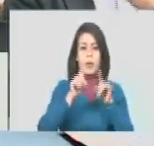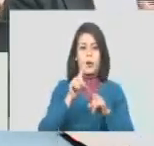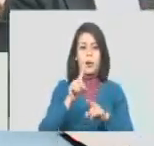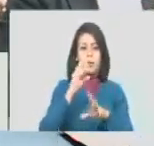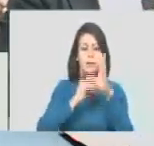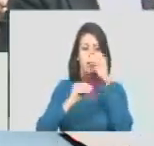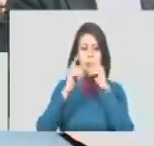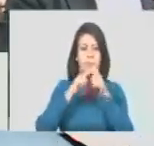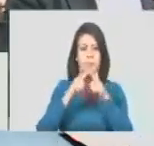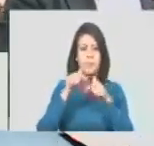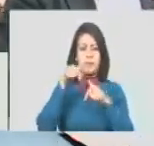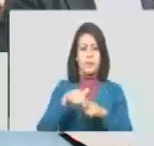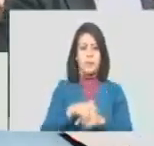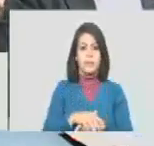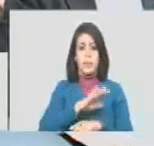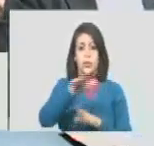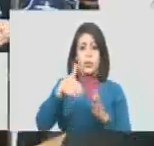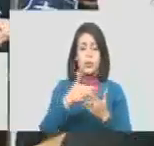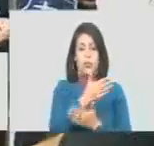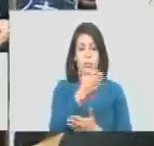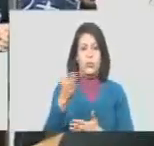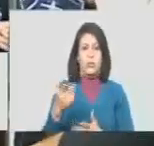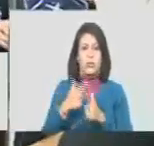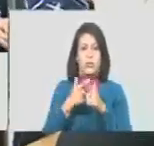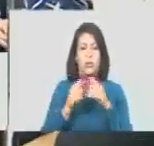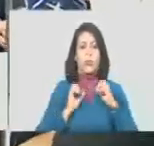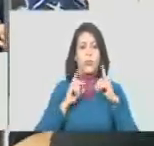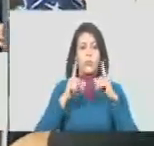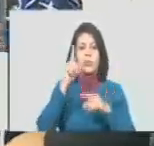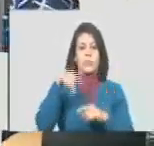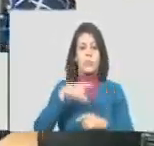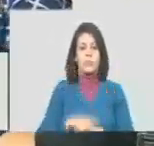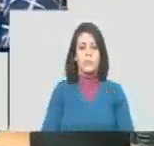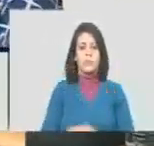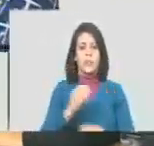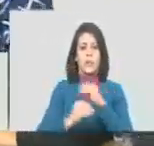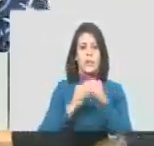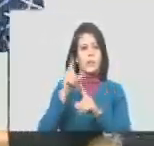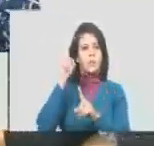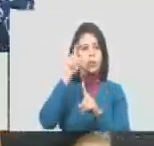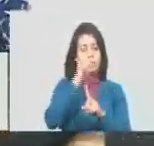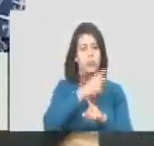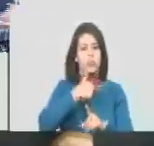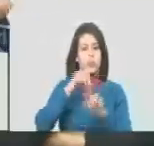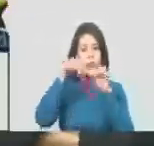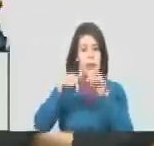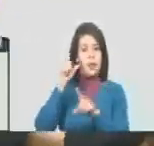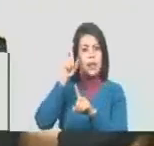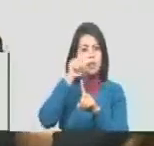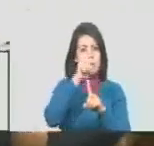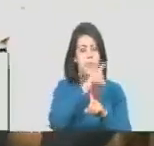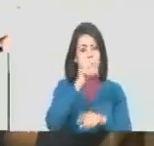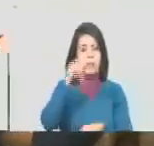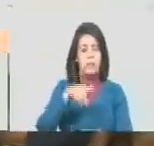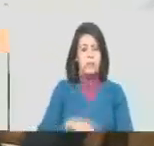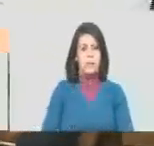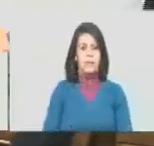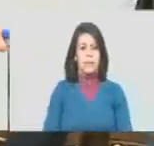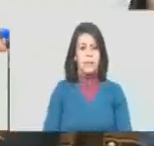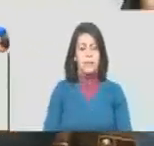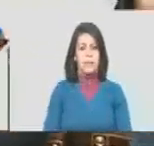aprendido. He aprendido de todos ustedes, he tenido la oportunidad también de enseñar a muchos. Nosotros estamos aquí para enseñarles también,